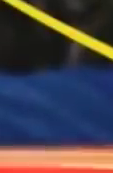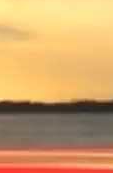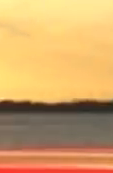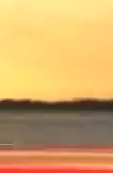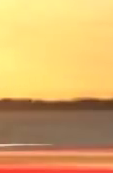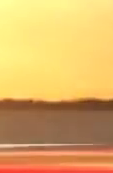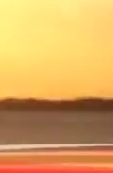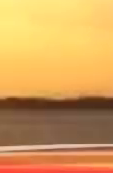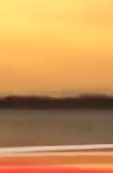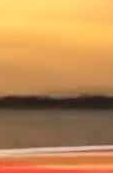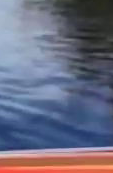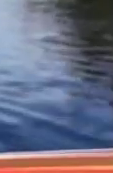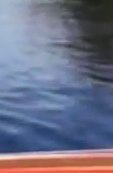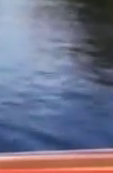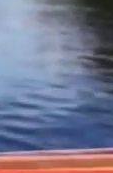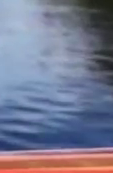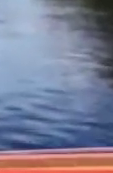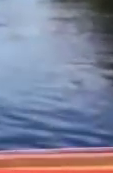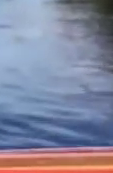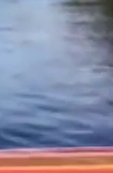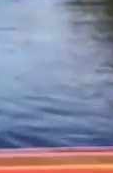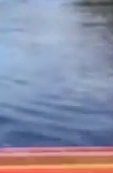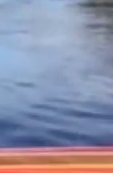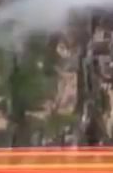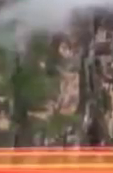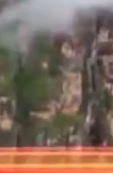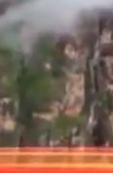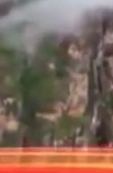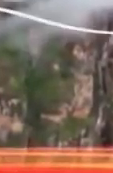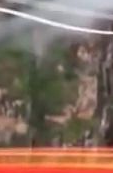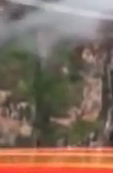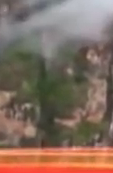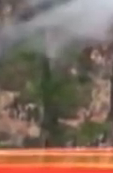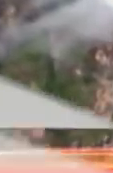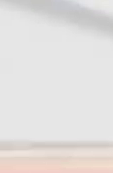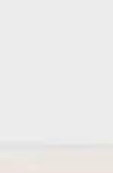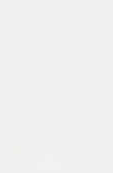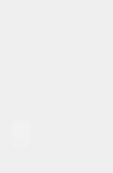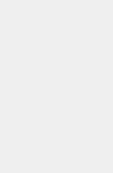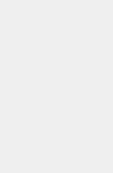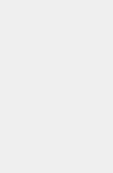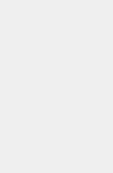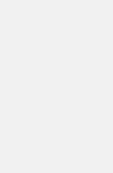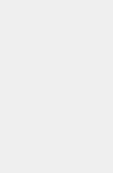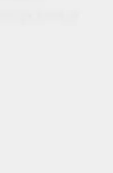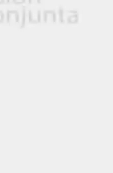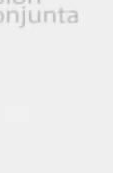Gracias por su atención. Sigamos haciendo patria.